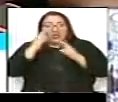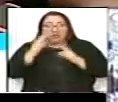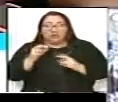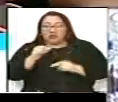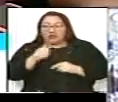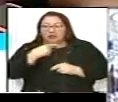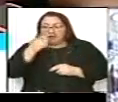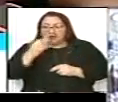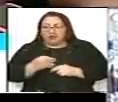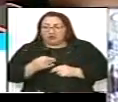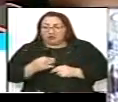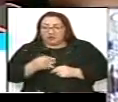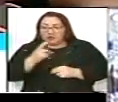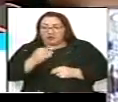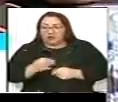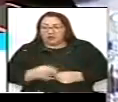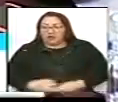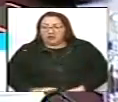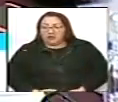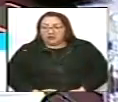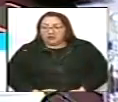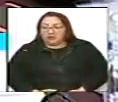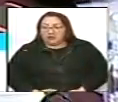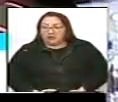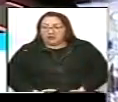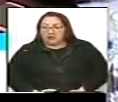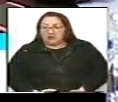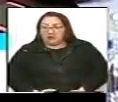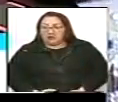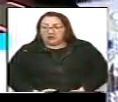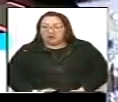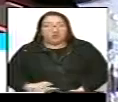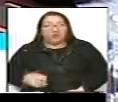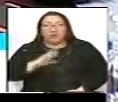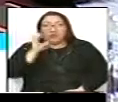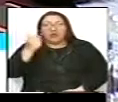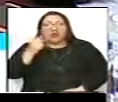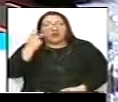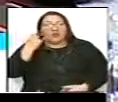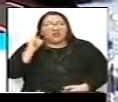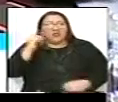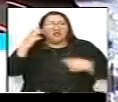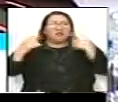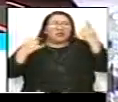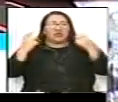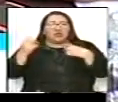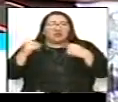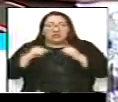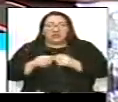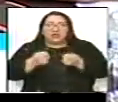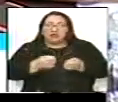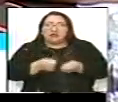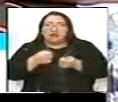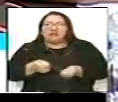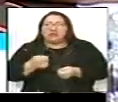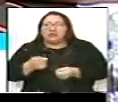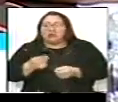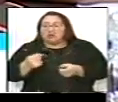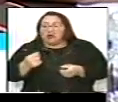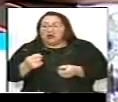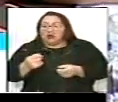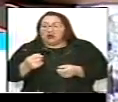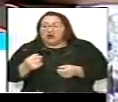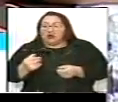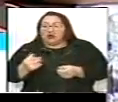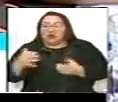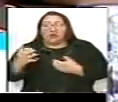la verdad, señor, la verdad. Usted no puede crear una condición imaginaria para seguir presionando para que una